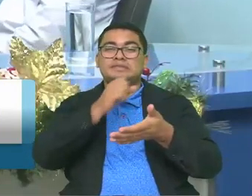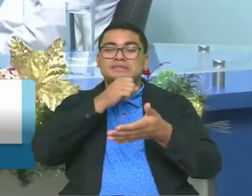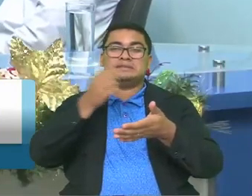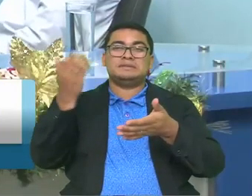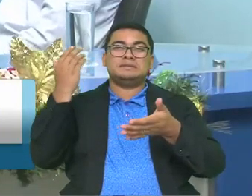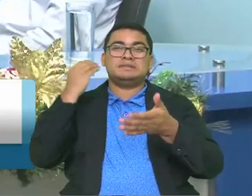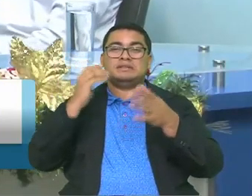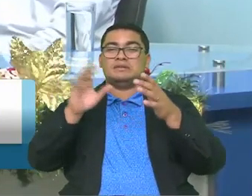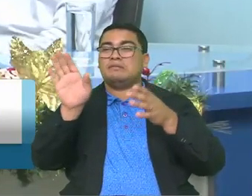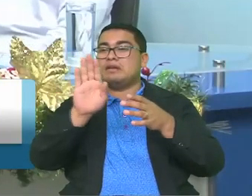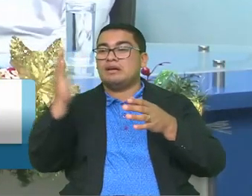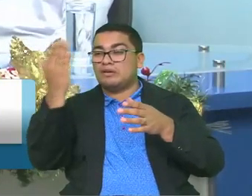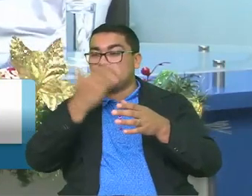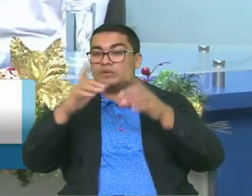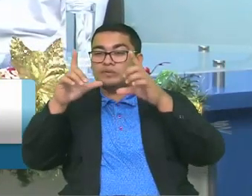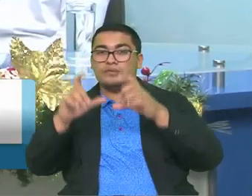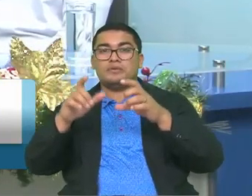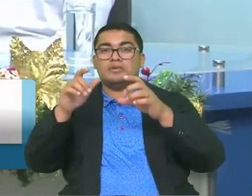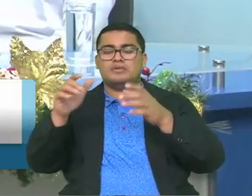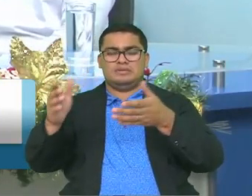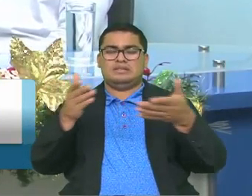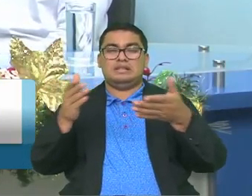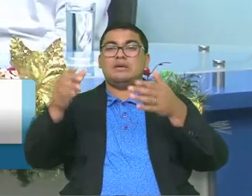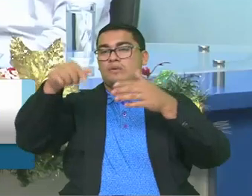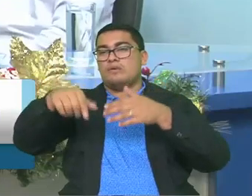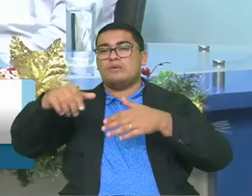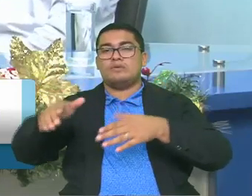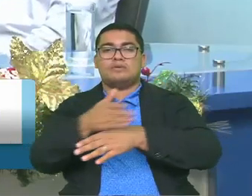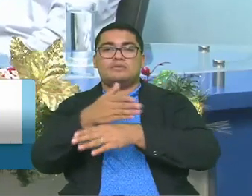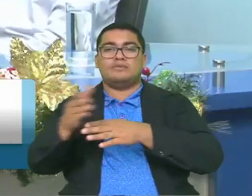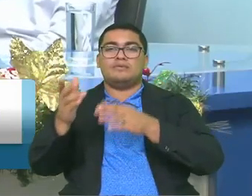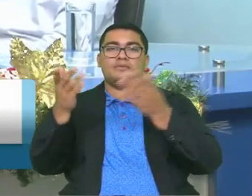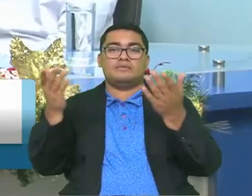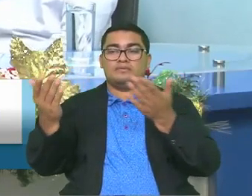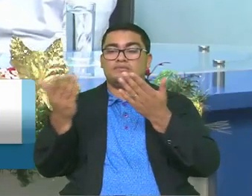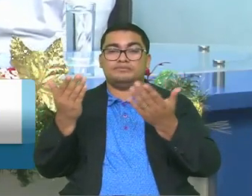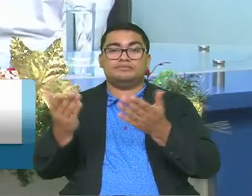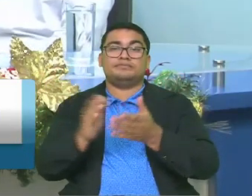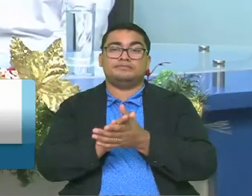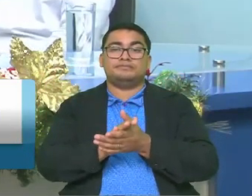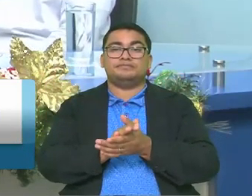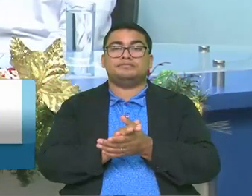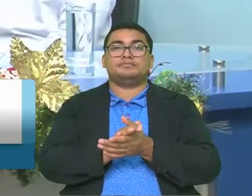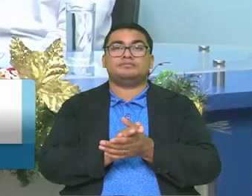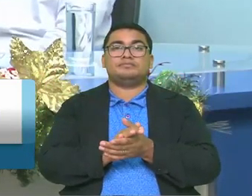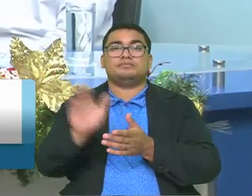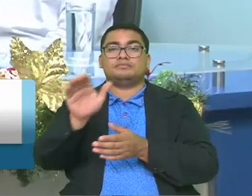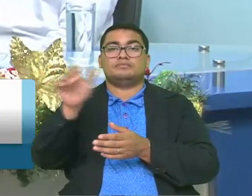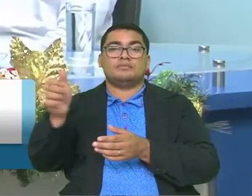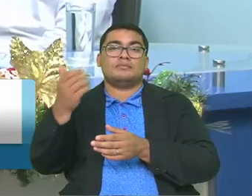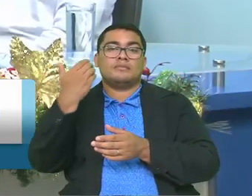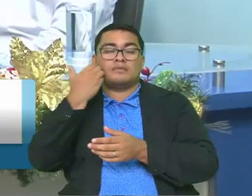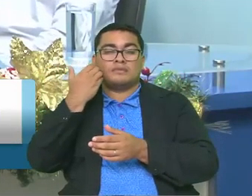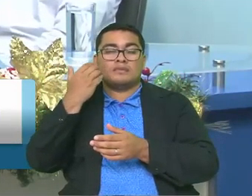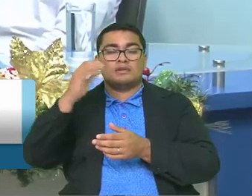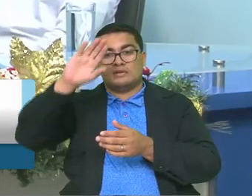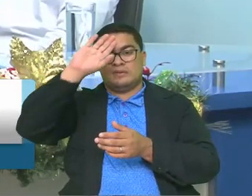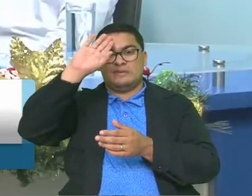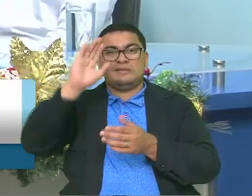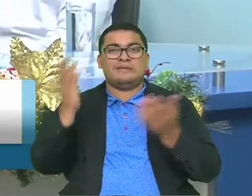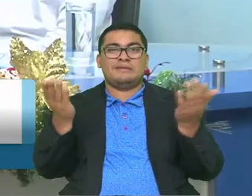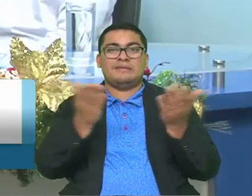que esta luz es tenue. Miramos más pajizo, ¿verdad? No precisamente se baja toda la visión, pero esta se extiende. Como cuando miramos una foto